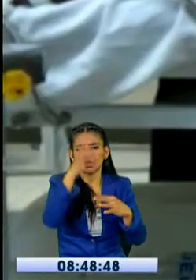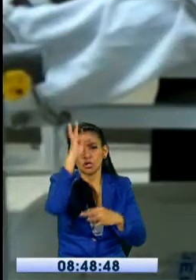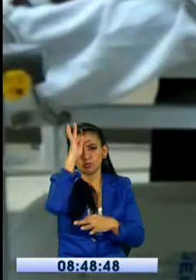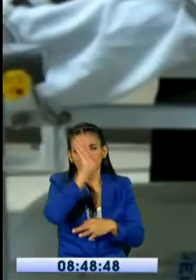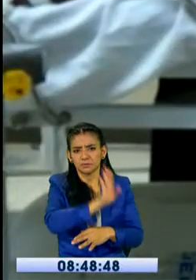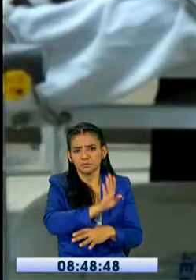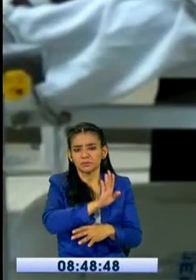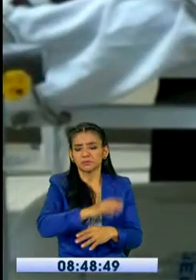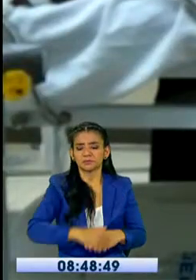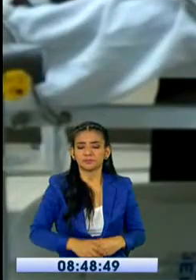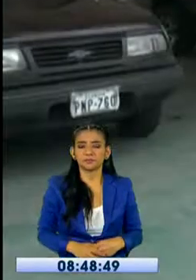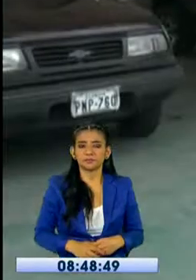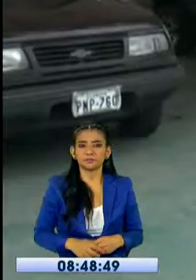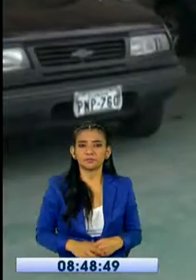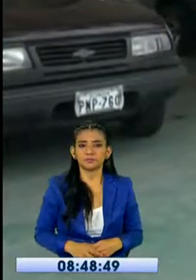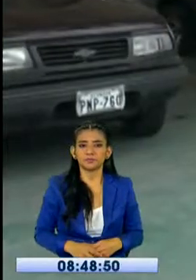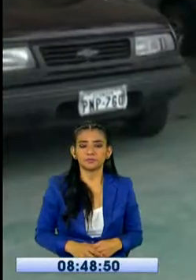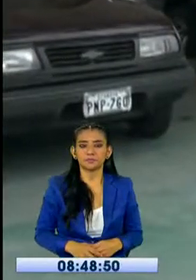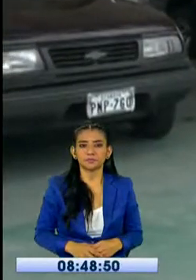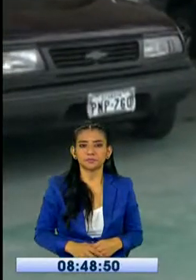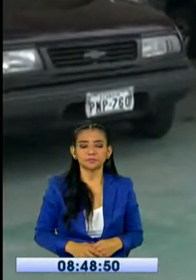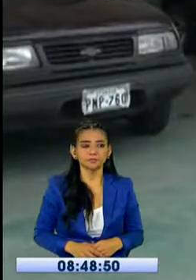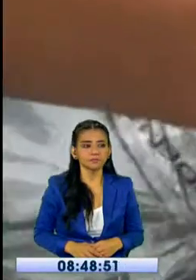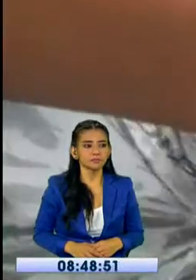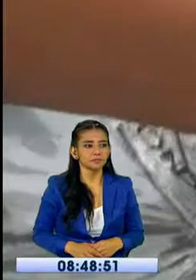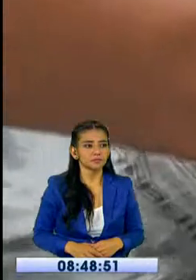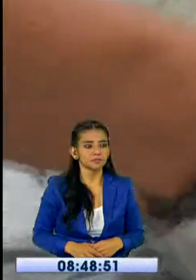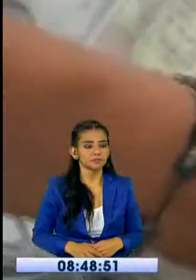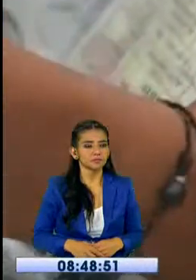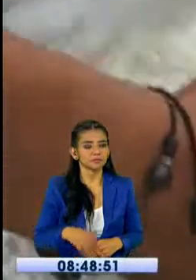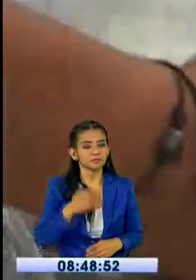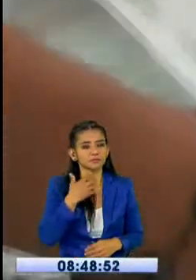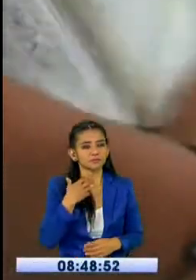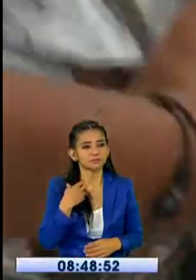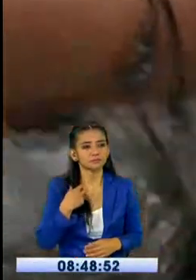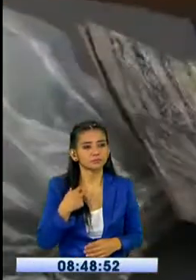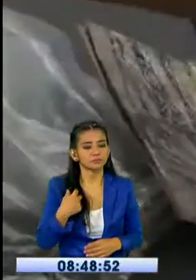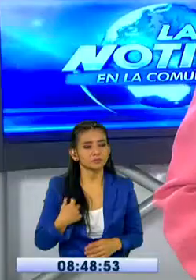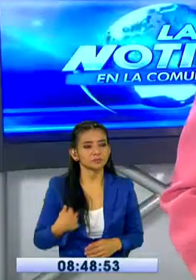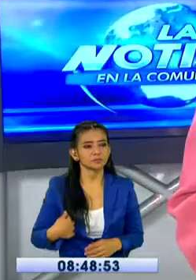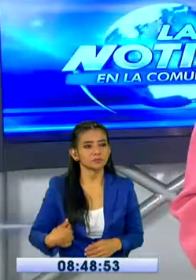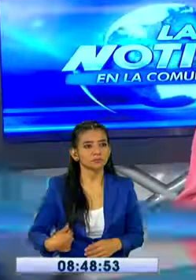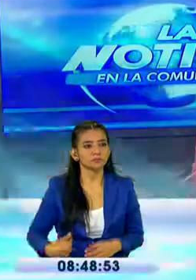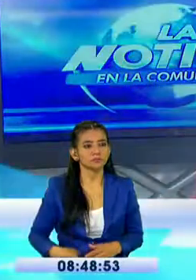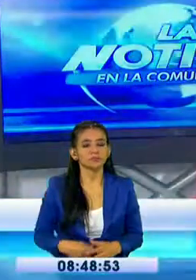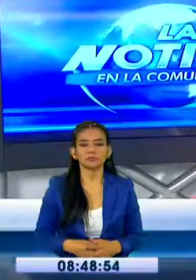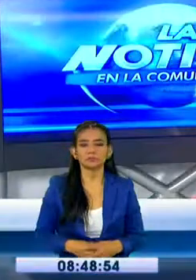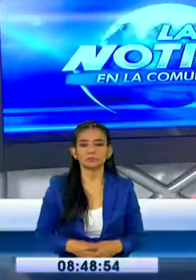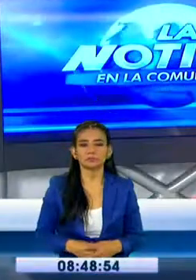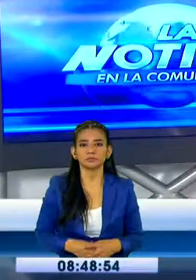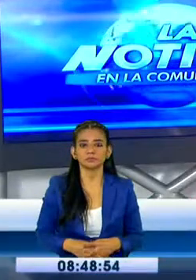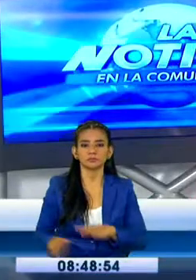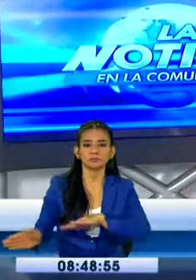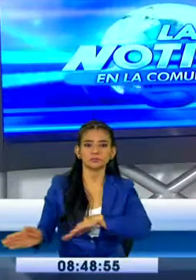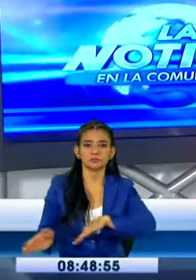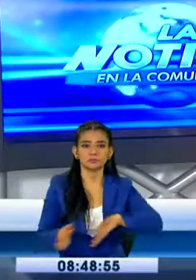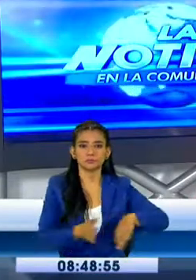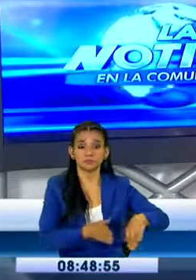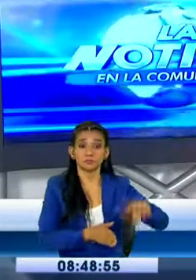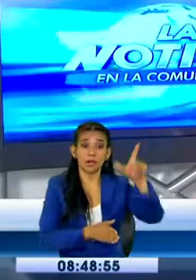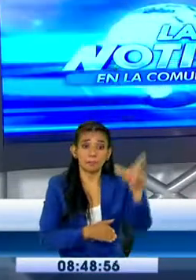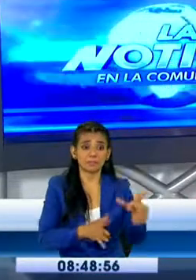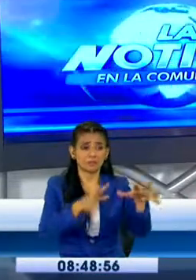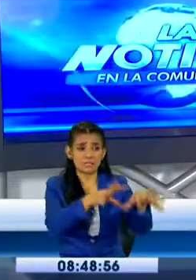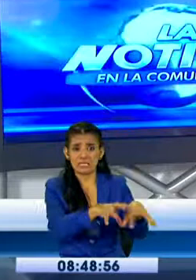de salud de la provincia. Desde Santo Domingo de los Áchilas, informó Gisela Moreira. Mientras tanto, amigos, el secuestro